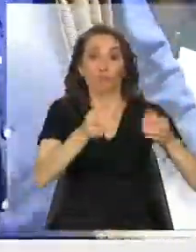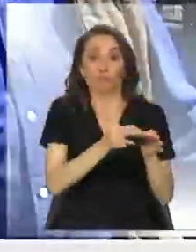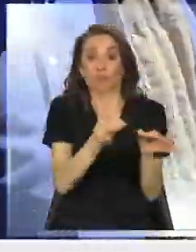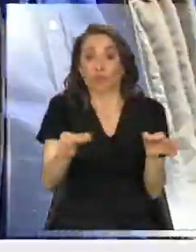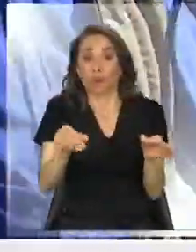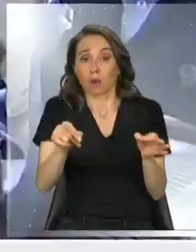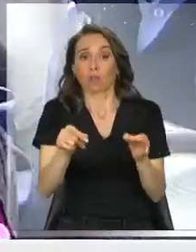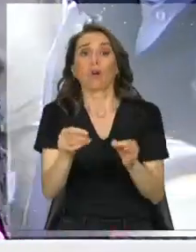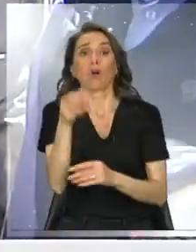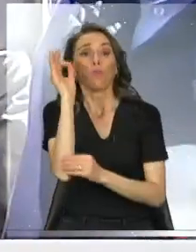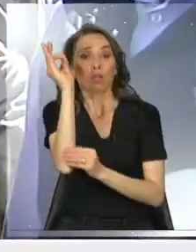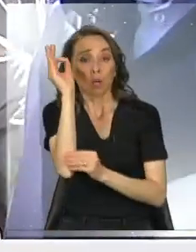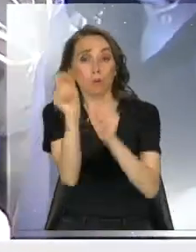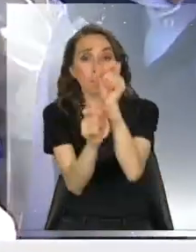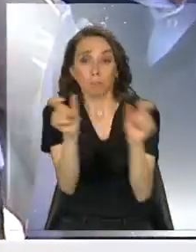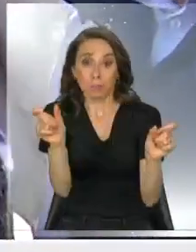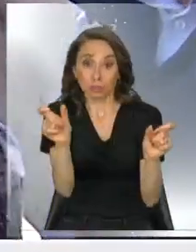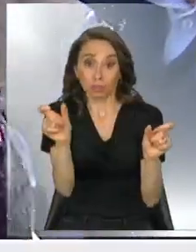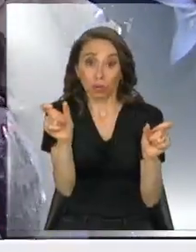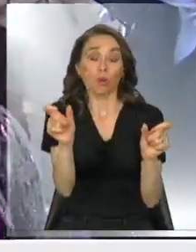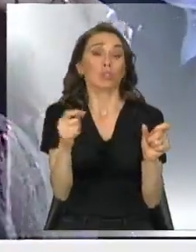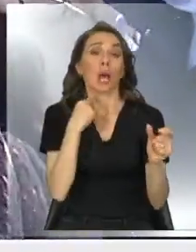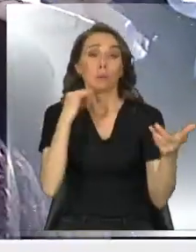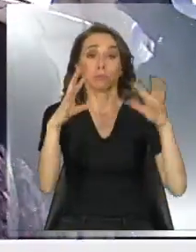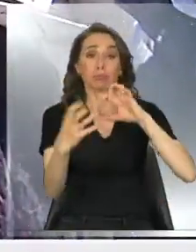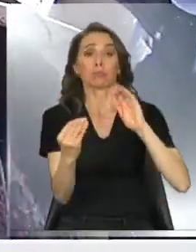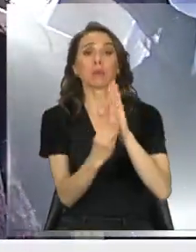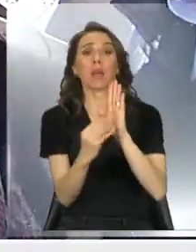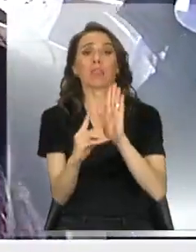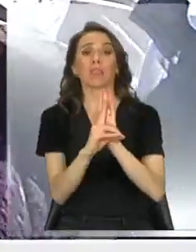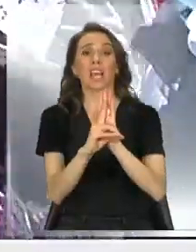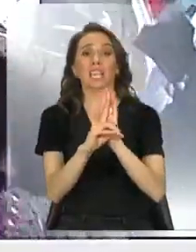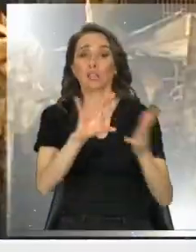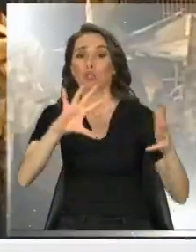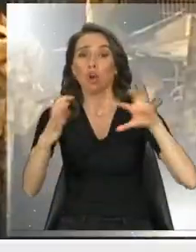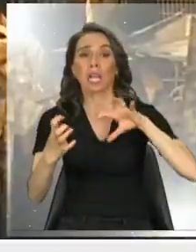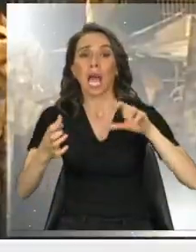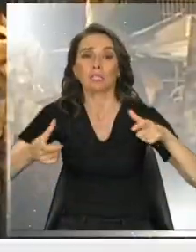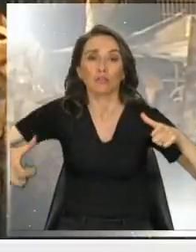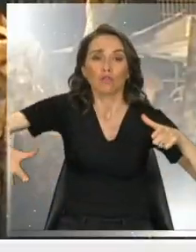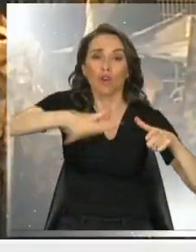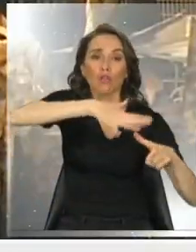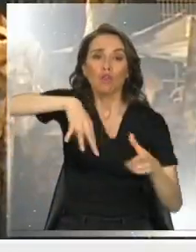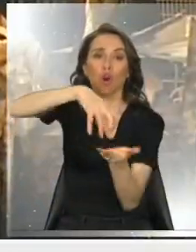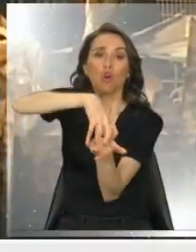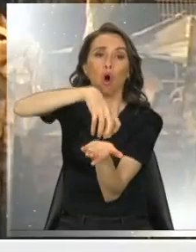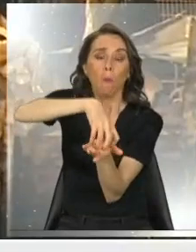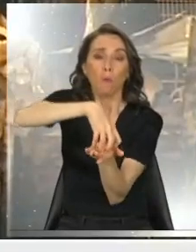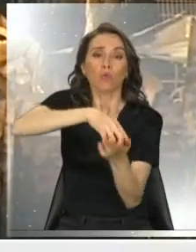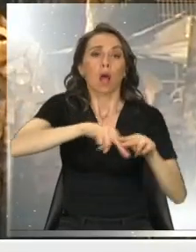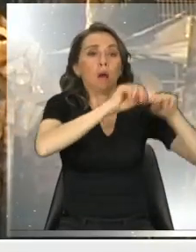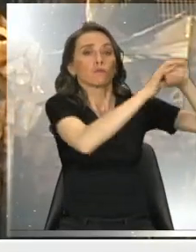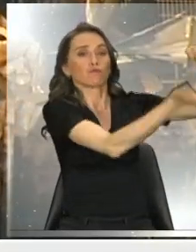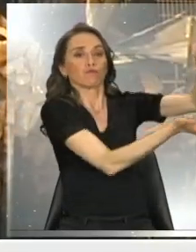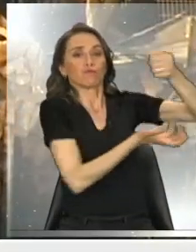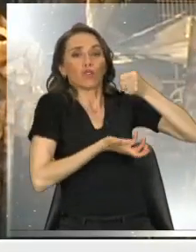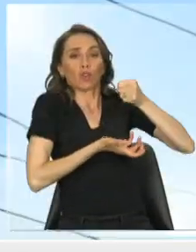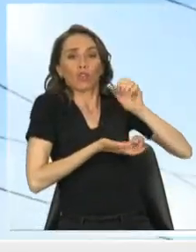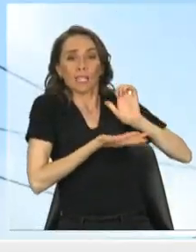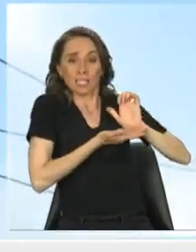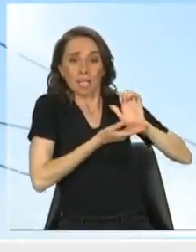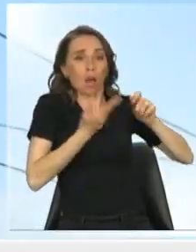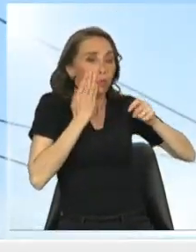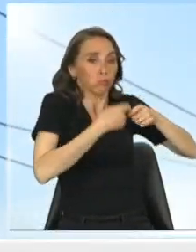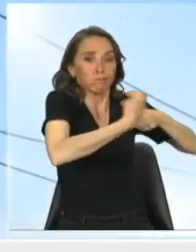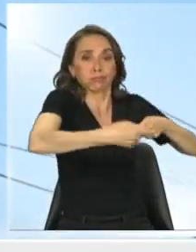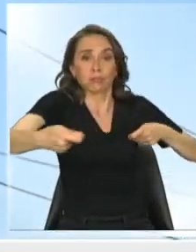afectados, decretando zona de catástrofe comunal, con el objetivo de reunir recursos del Estado para